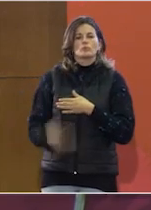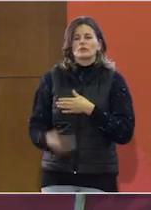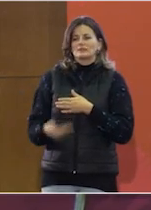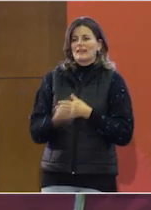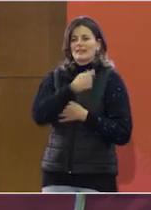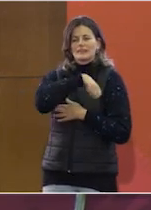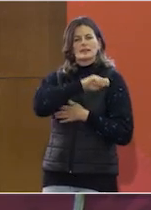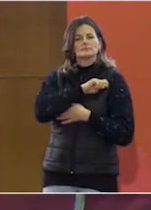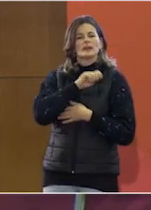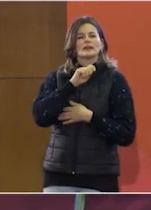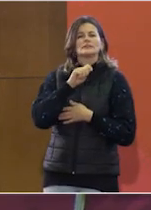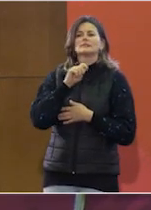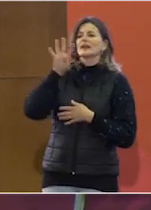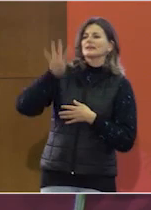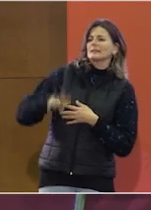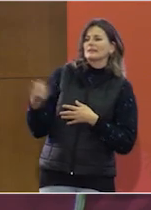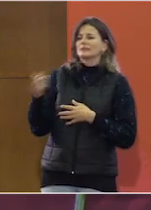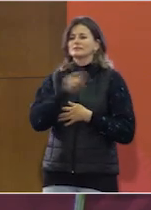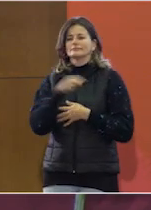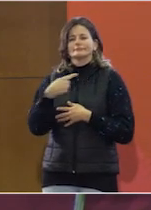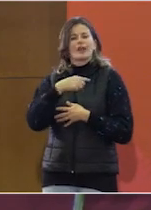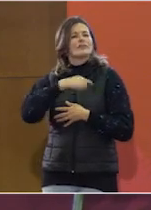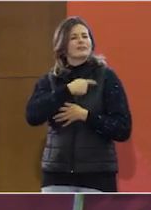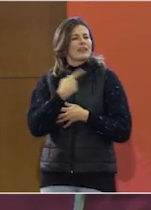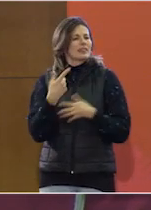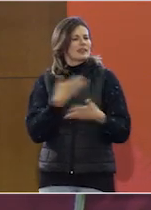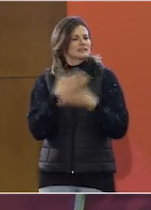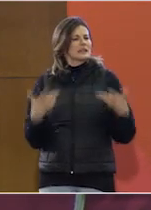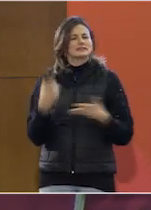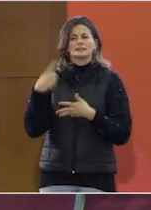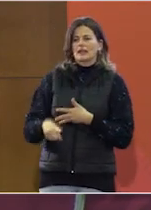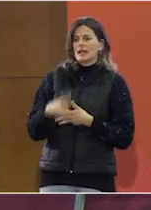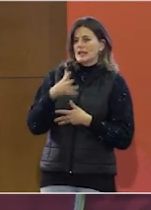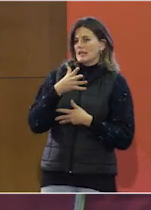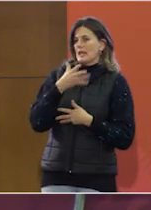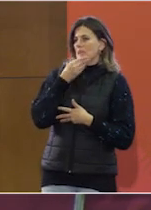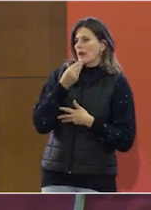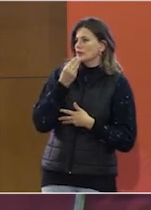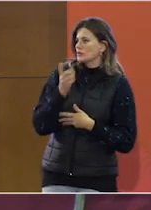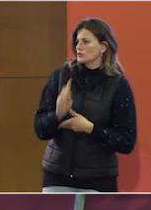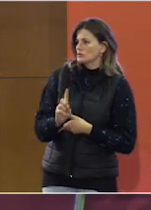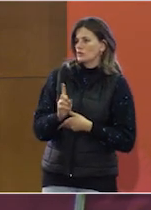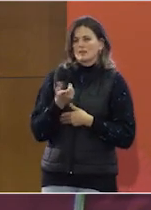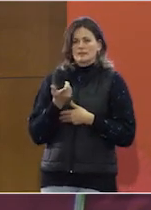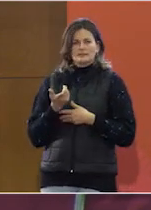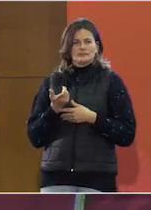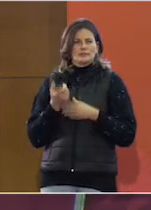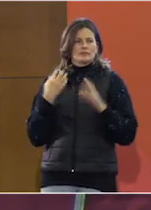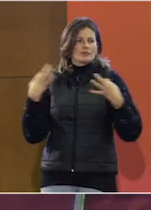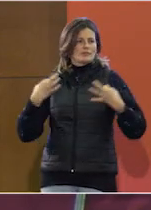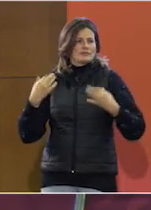española y la ciudadanía catalana. Y eso hay que afrontarlo así. No es bonito, no es grandilocuente.